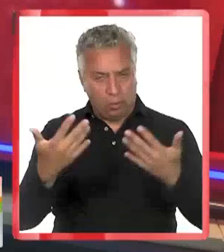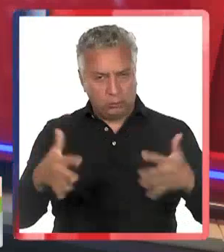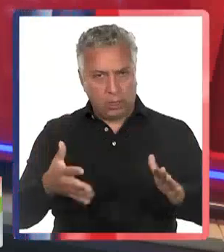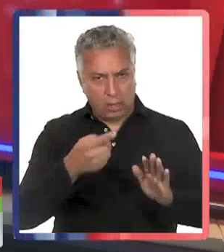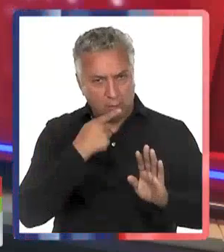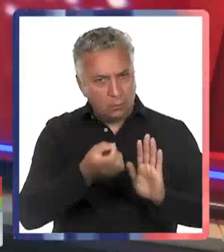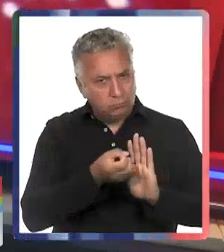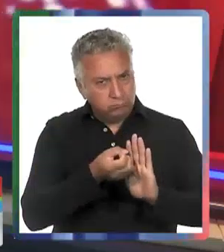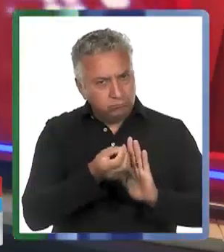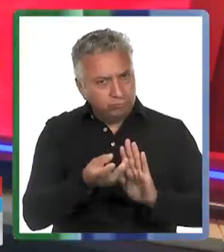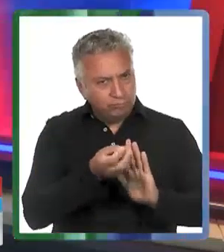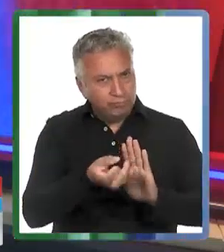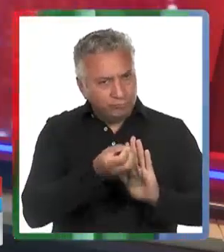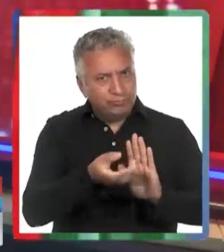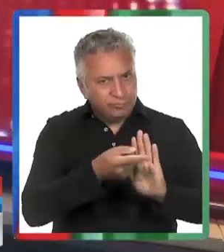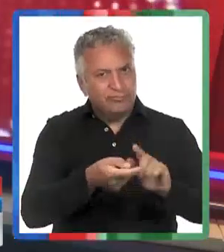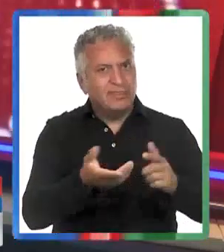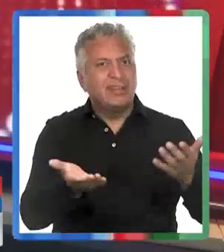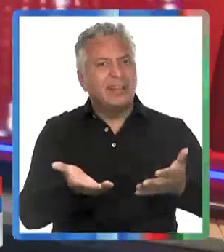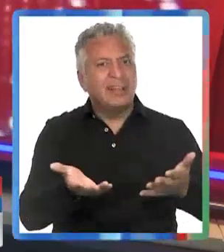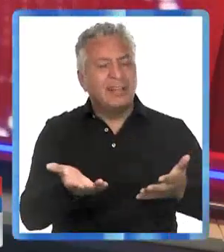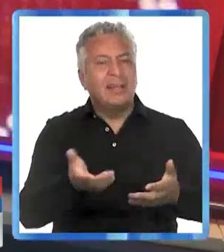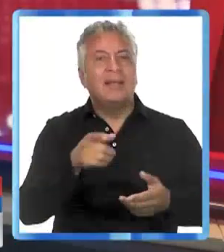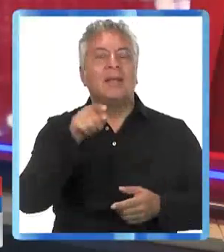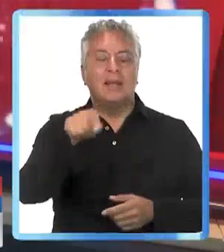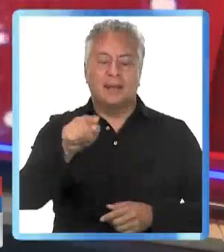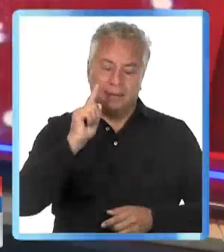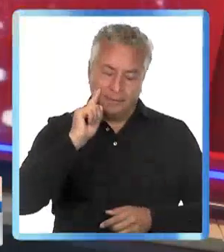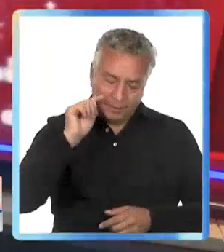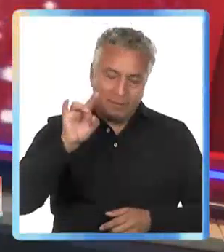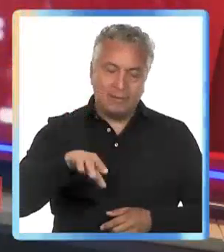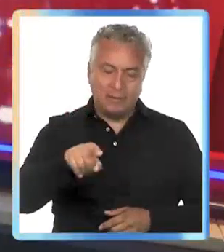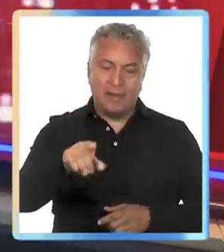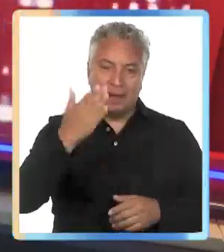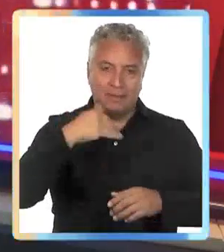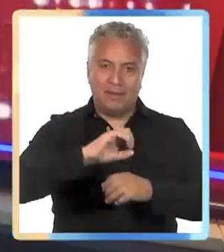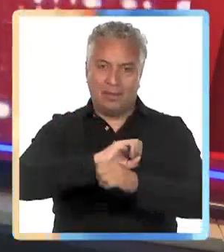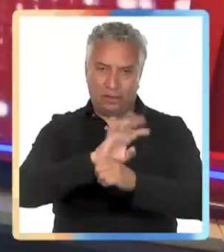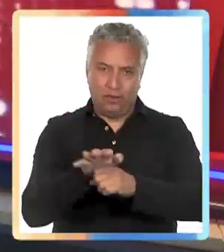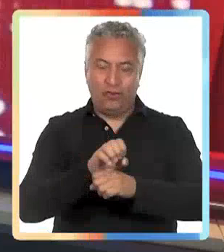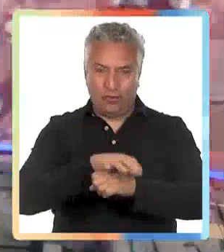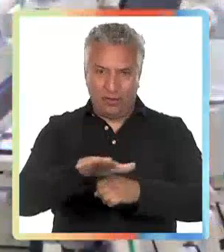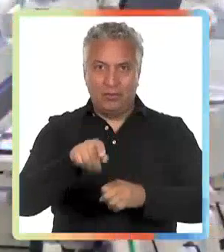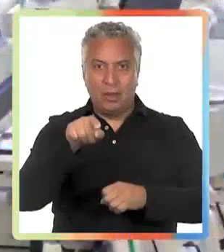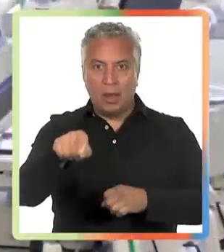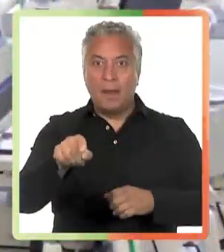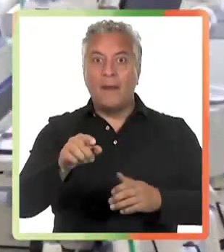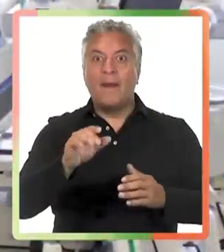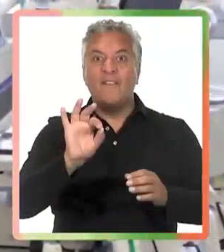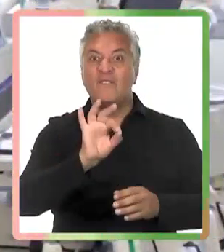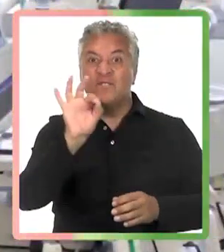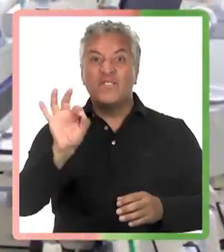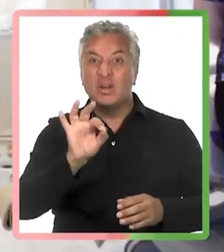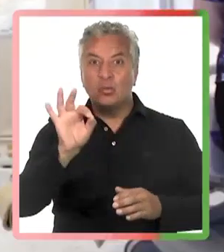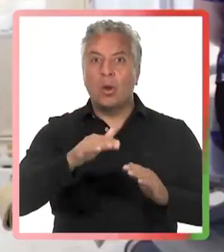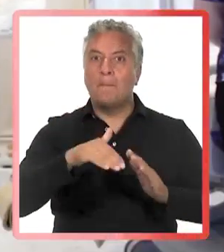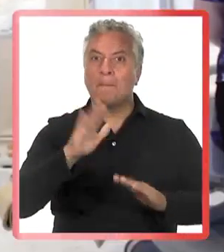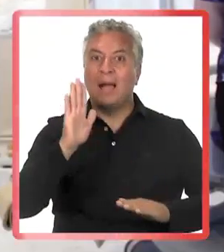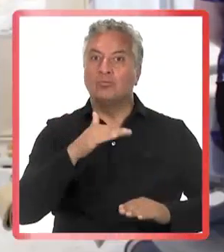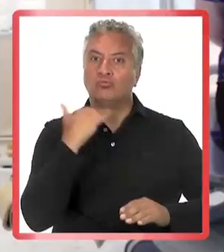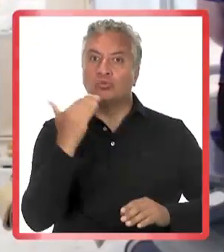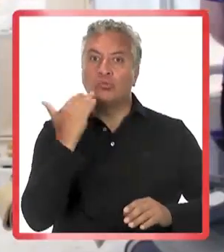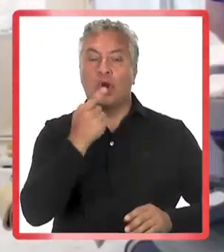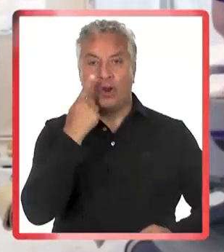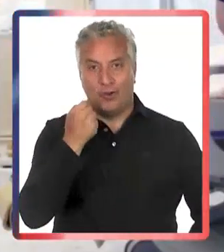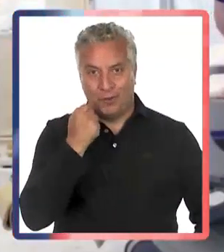datos muy concretos sobre este COVID-19 en el año 2020, cuando la pandemia comenzaba. Por ejemplo, el virus es más mortal para